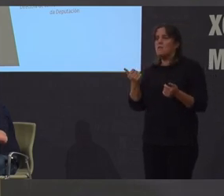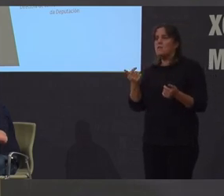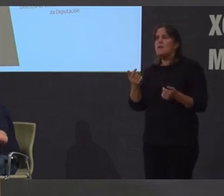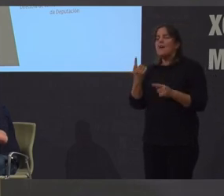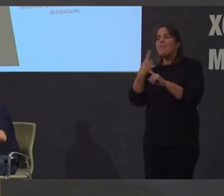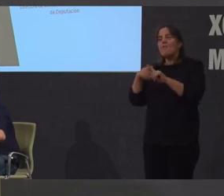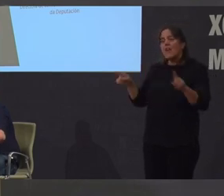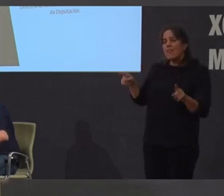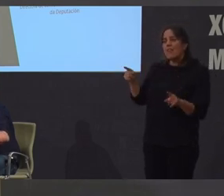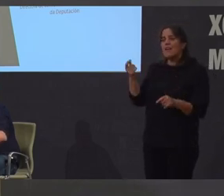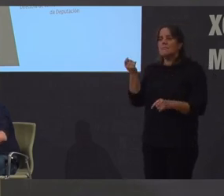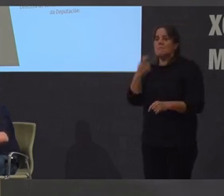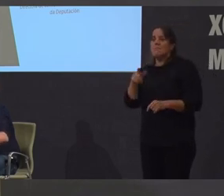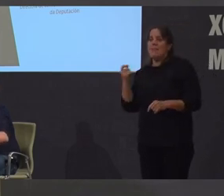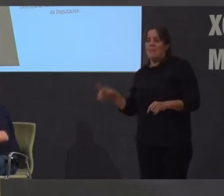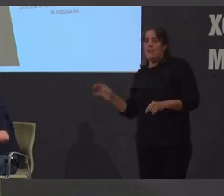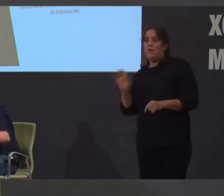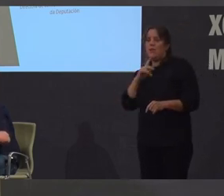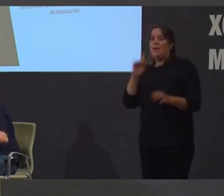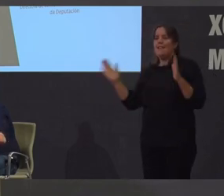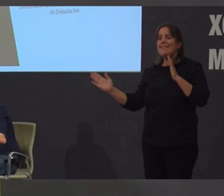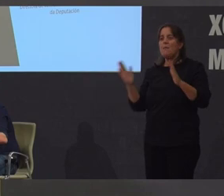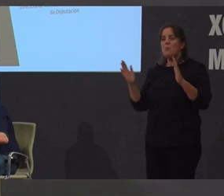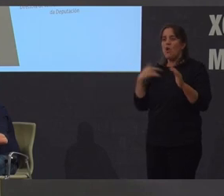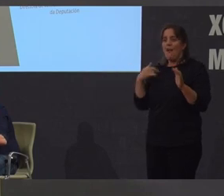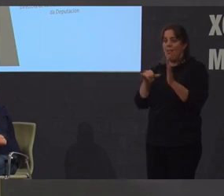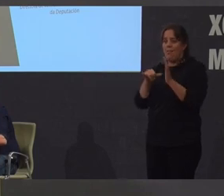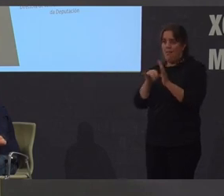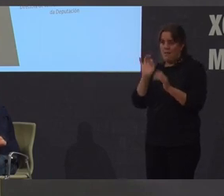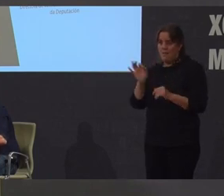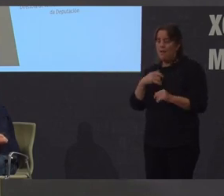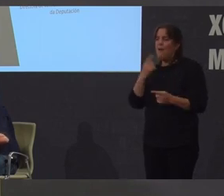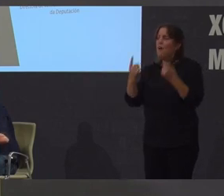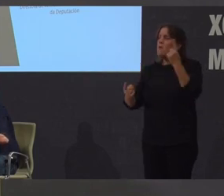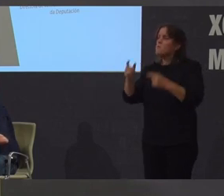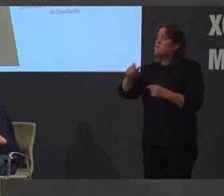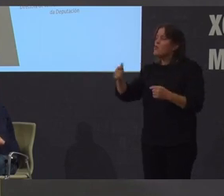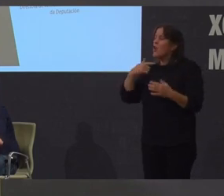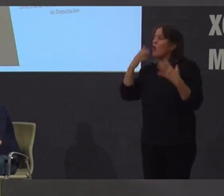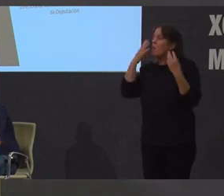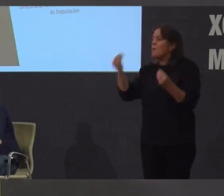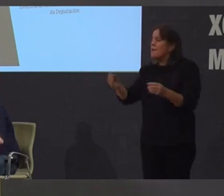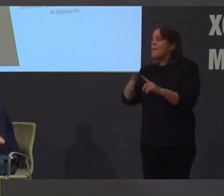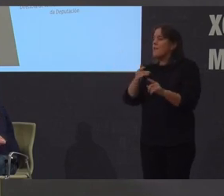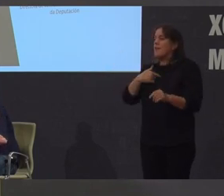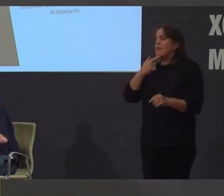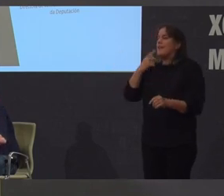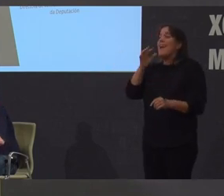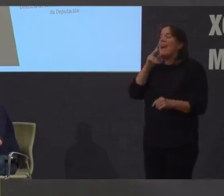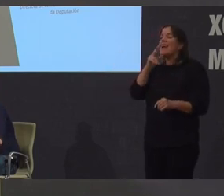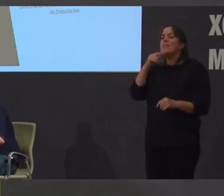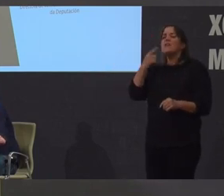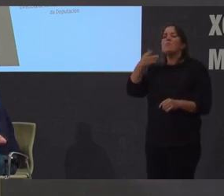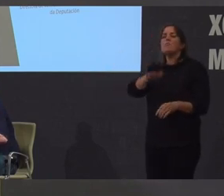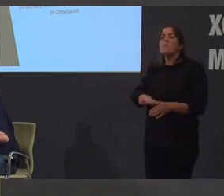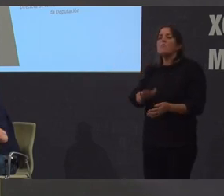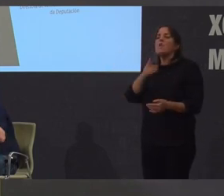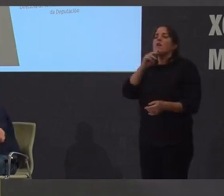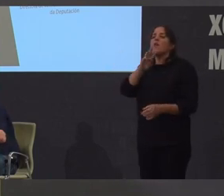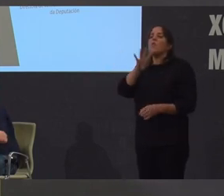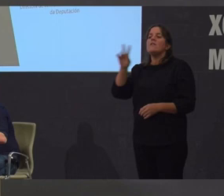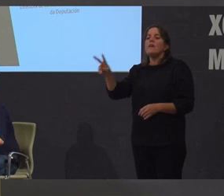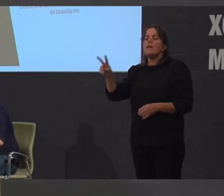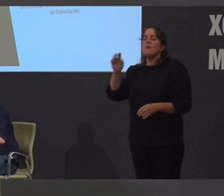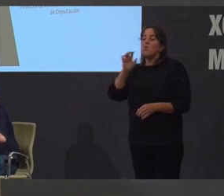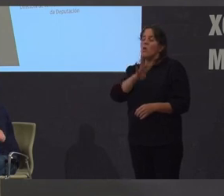la aproximación temporal al tema. Es decir, hay gente que a veces no comprende que Hitler murió en el año 45, Franco en el 75, y